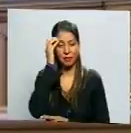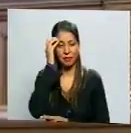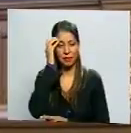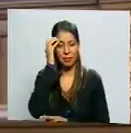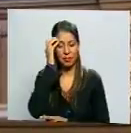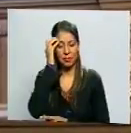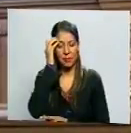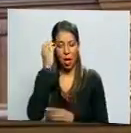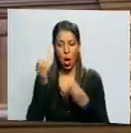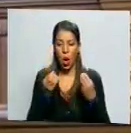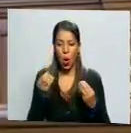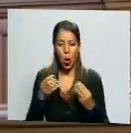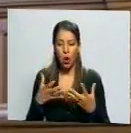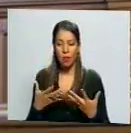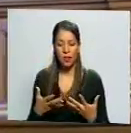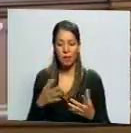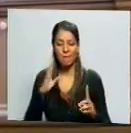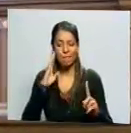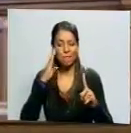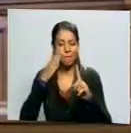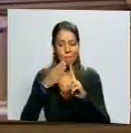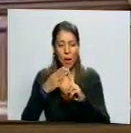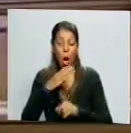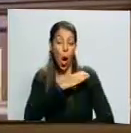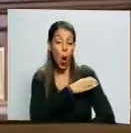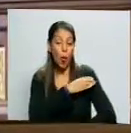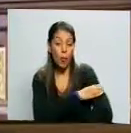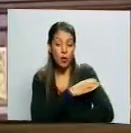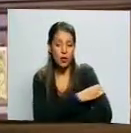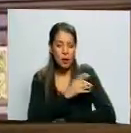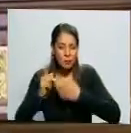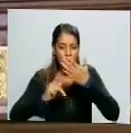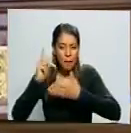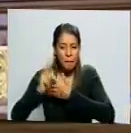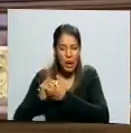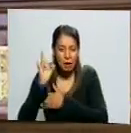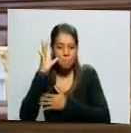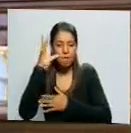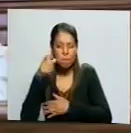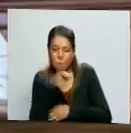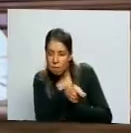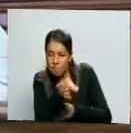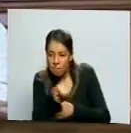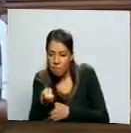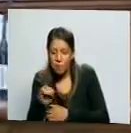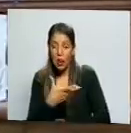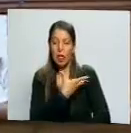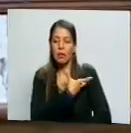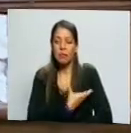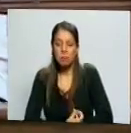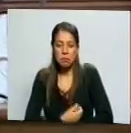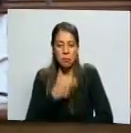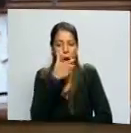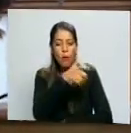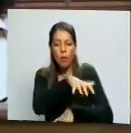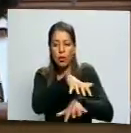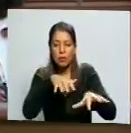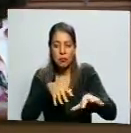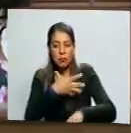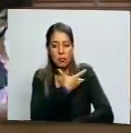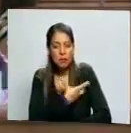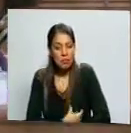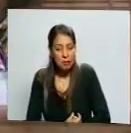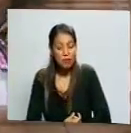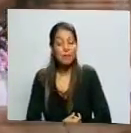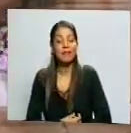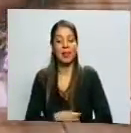cómo ese direccionamiento de la guerra económica vinculado a la moral no ha tenido ese fruto que